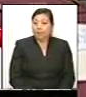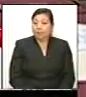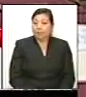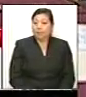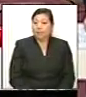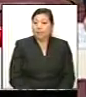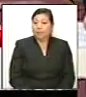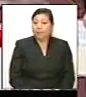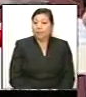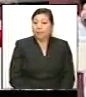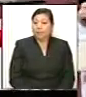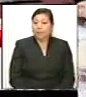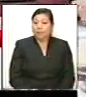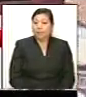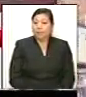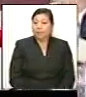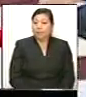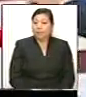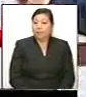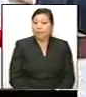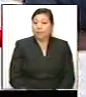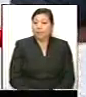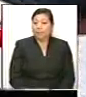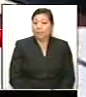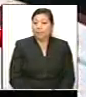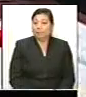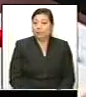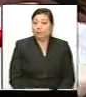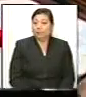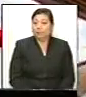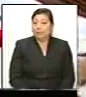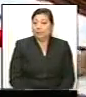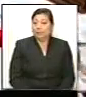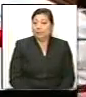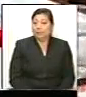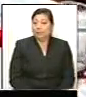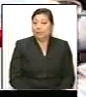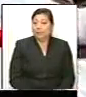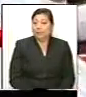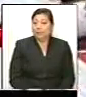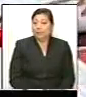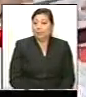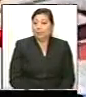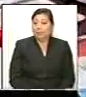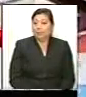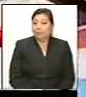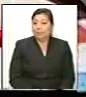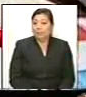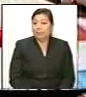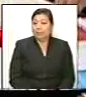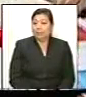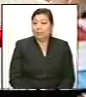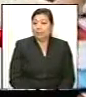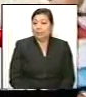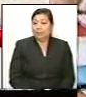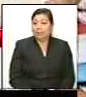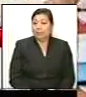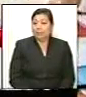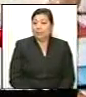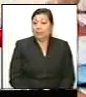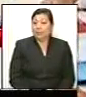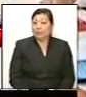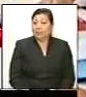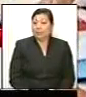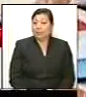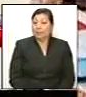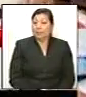Damos la bienvenida, antes de ceder la interrupción, damos la bienvenida al congresista Moisés Guía Pianto y congresista Rogelio Tucto. Tiene el